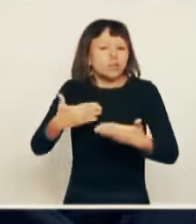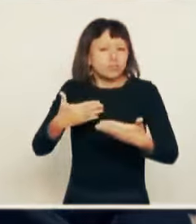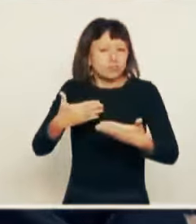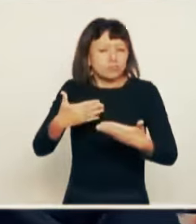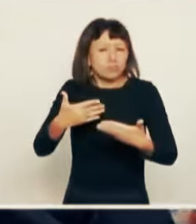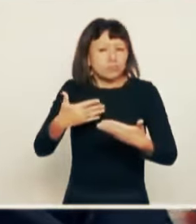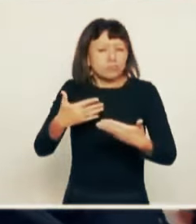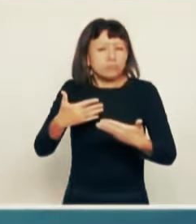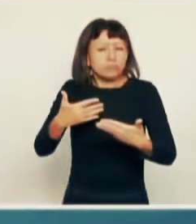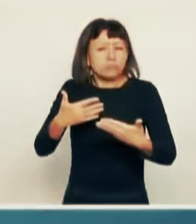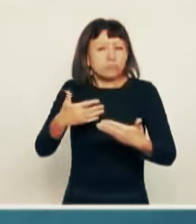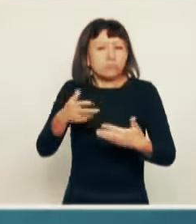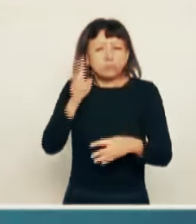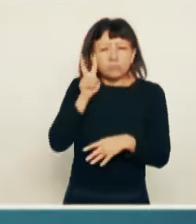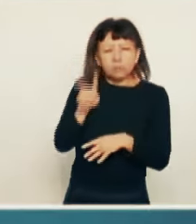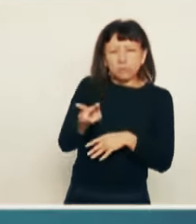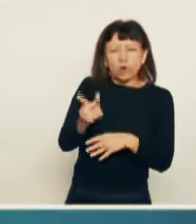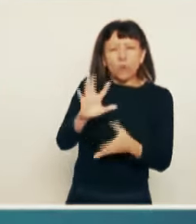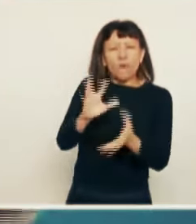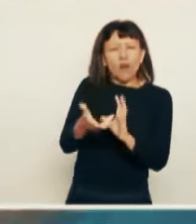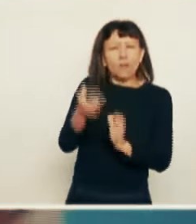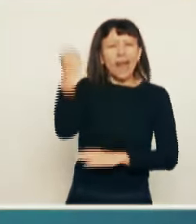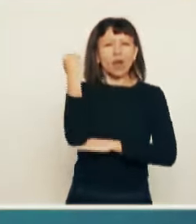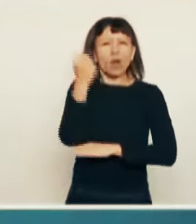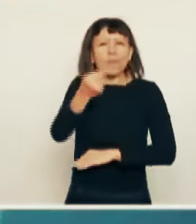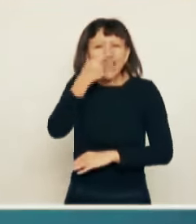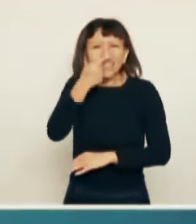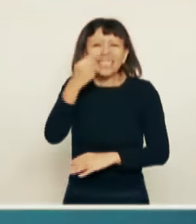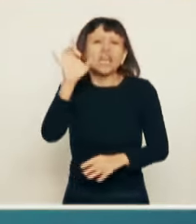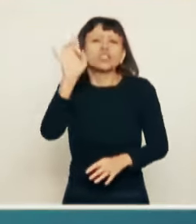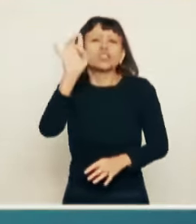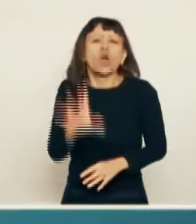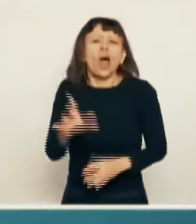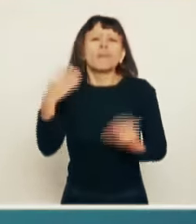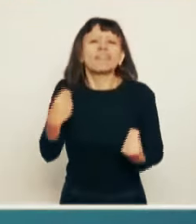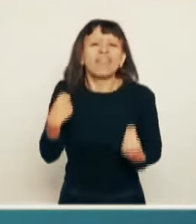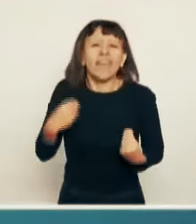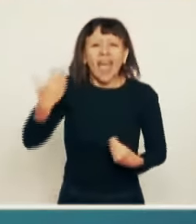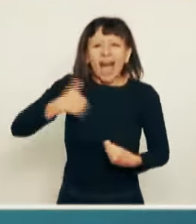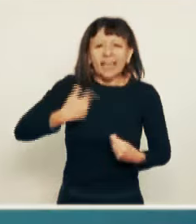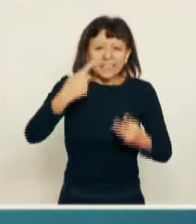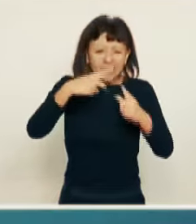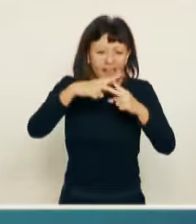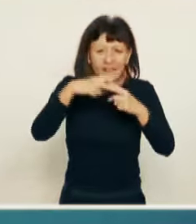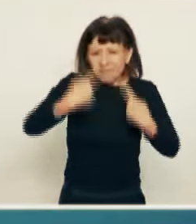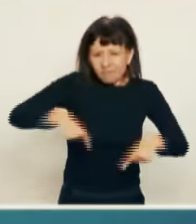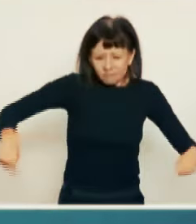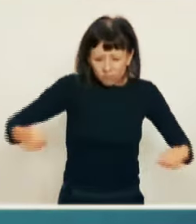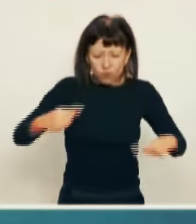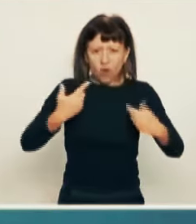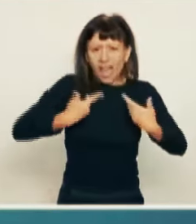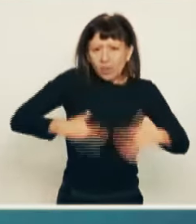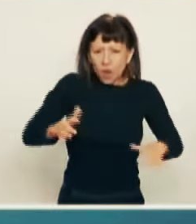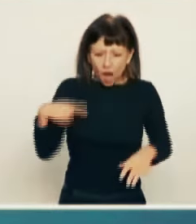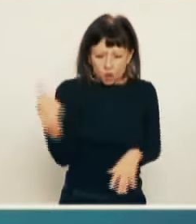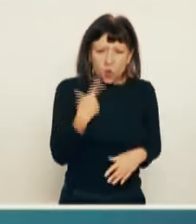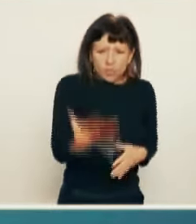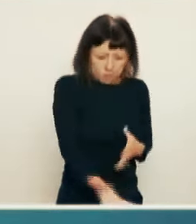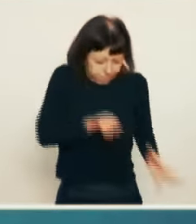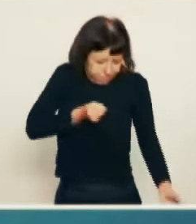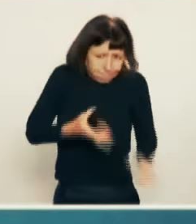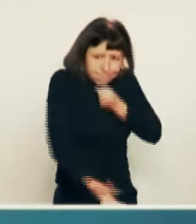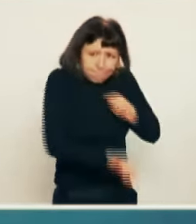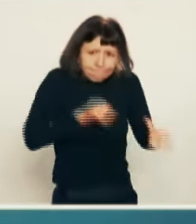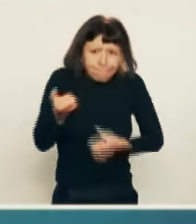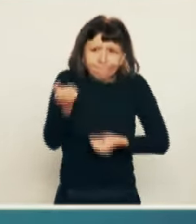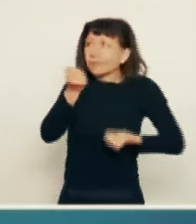de carácter extractivista. O sea, llevarse todos los recursos naturales sin